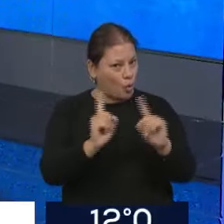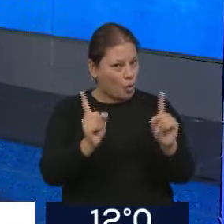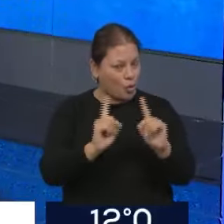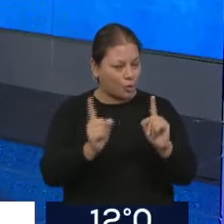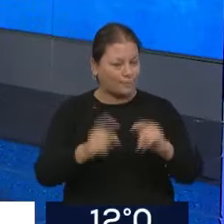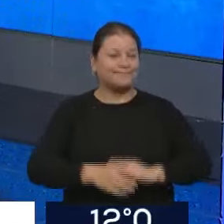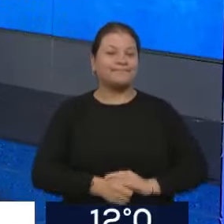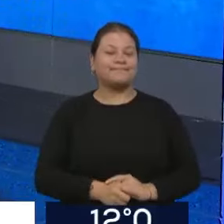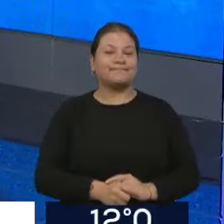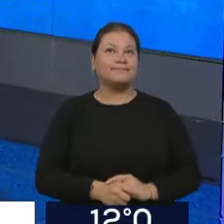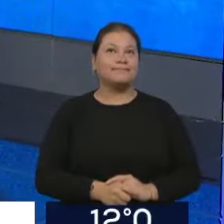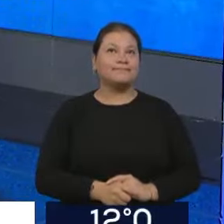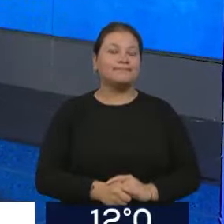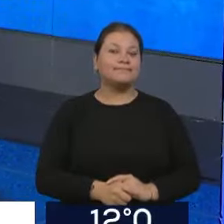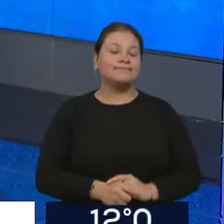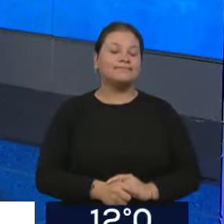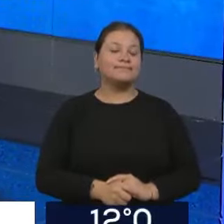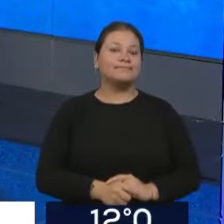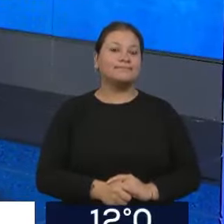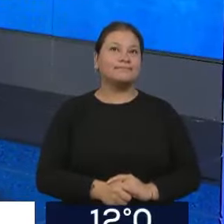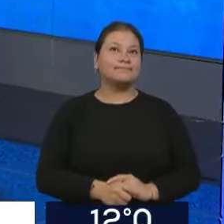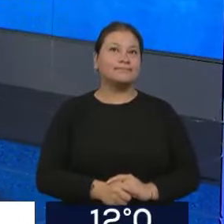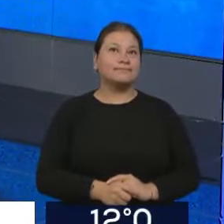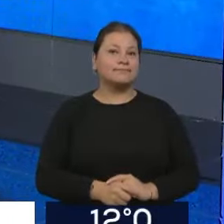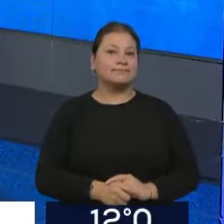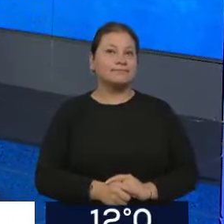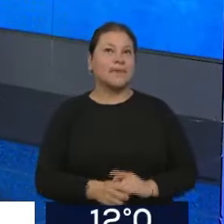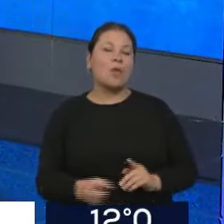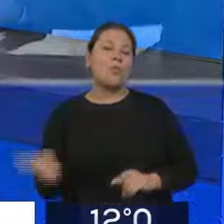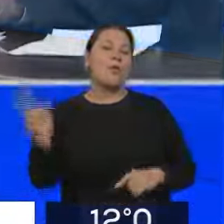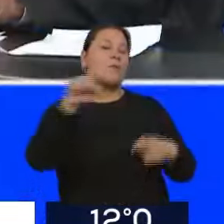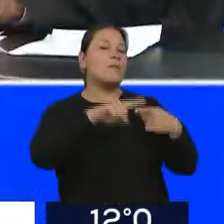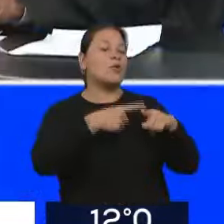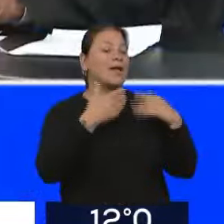como simplificar demasiado el tema. Vuelvo a la política. Gracias, Vani, porque me quedo con...